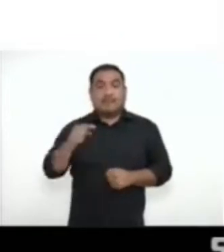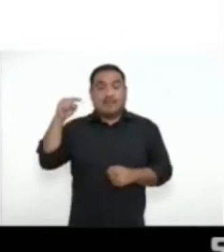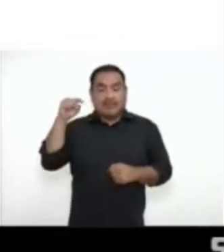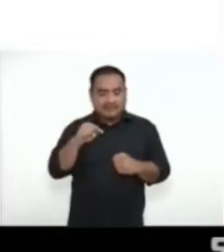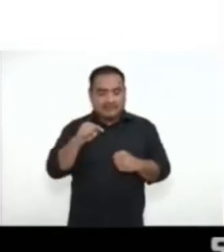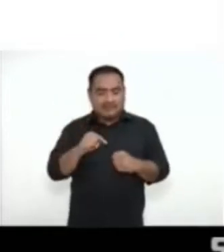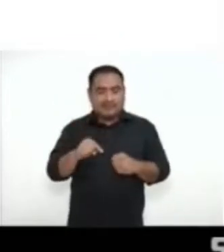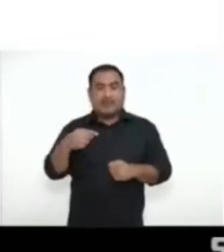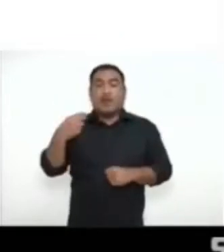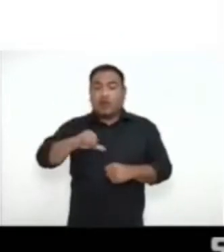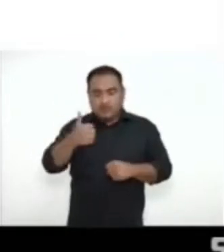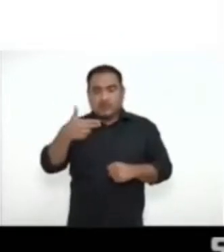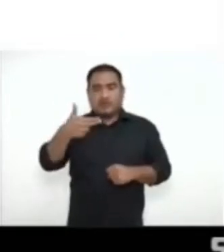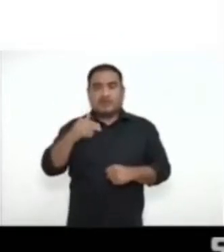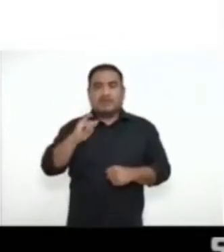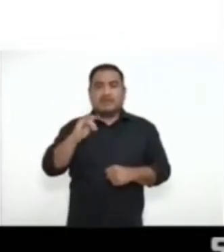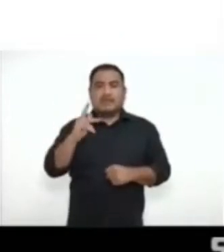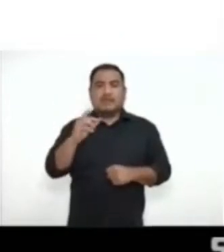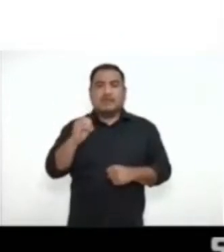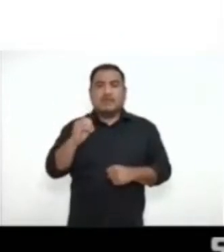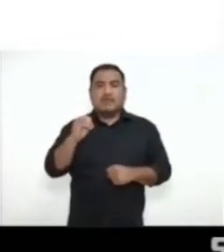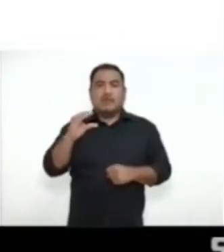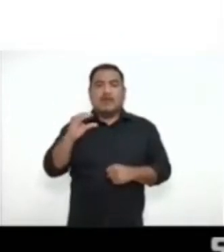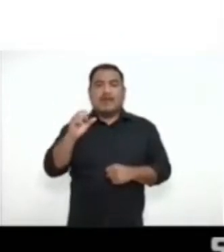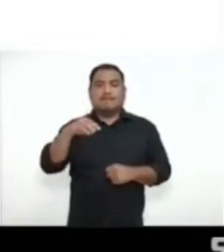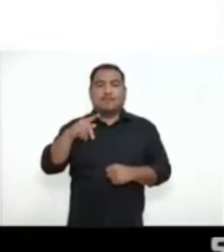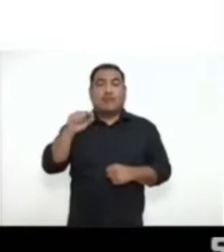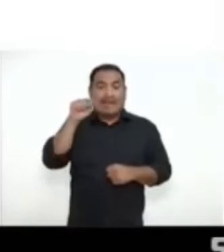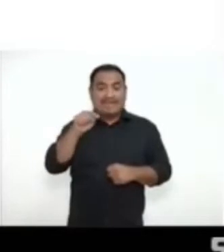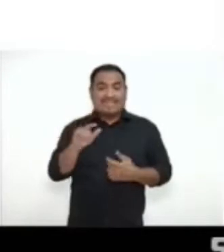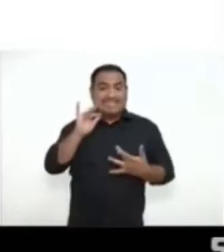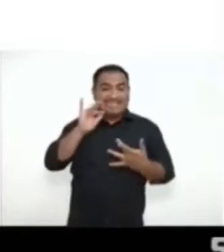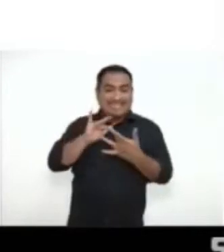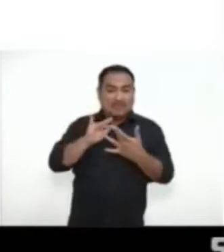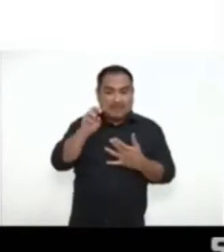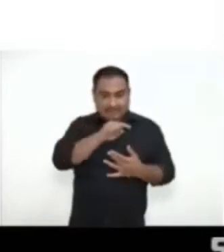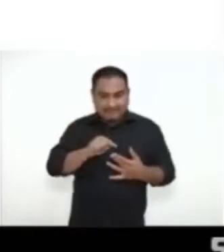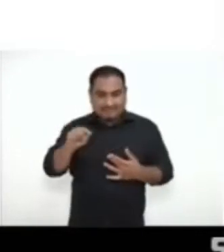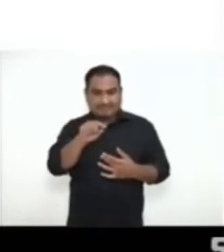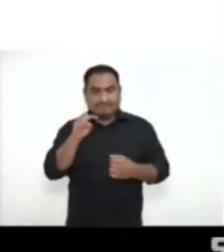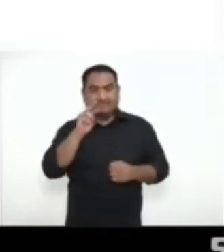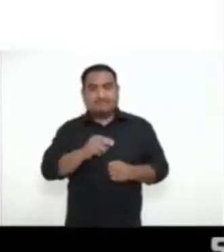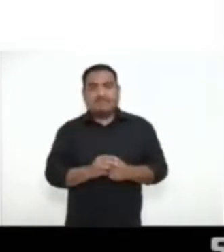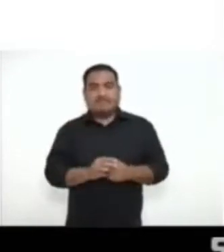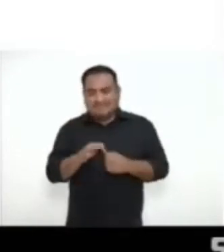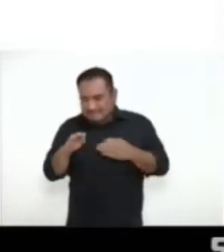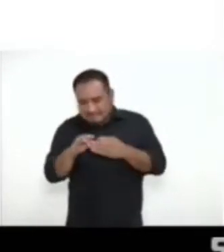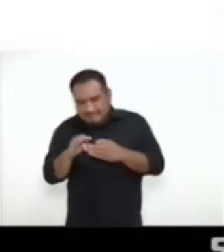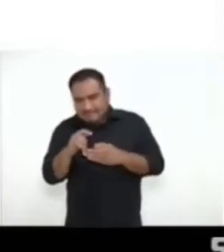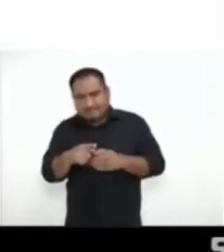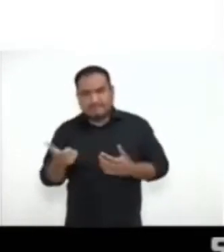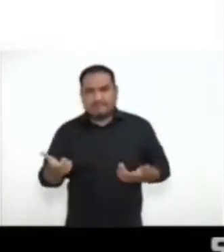Tenemos el hipocampo, que tiene una conexión aquí, mire, una conexión muy cerquita de ella,